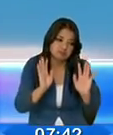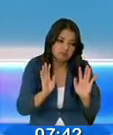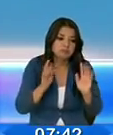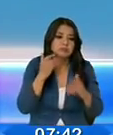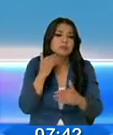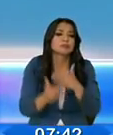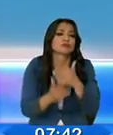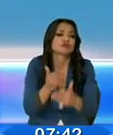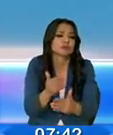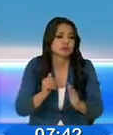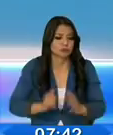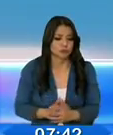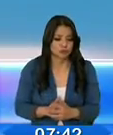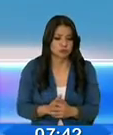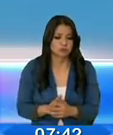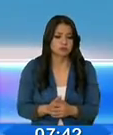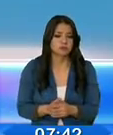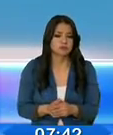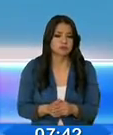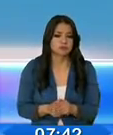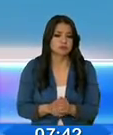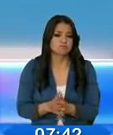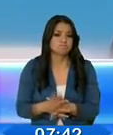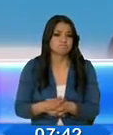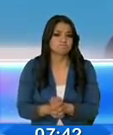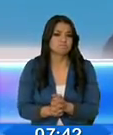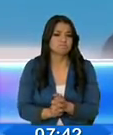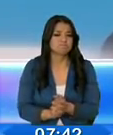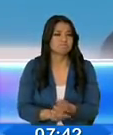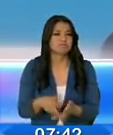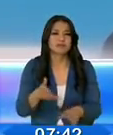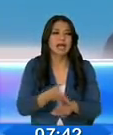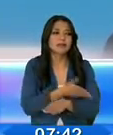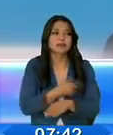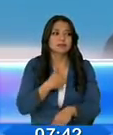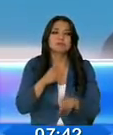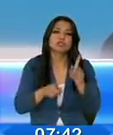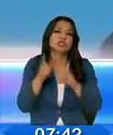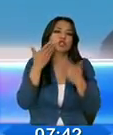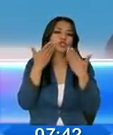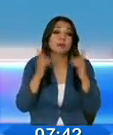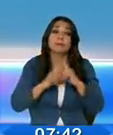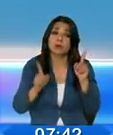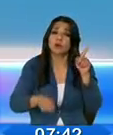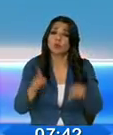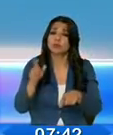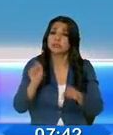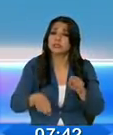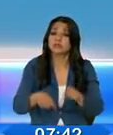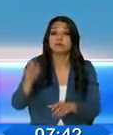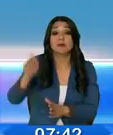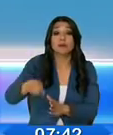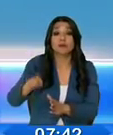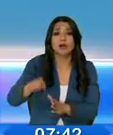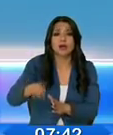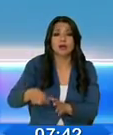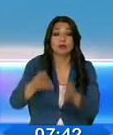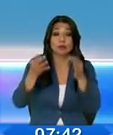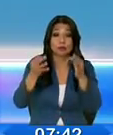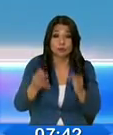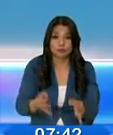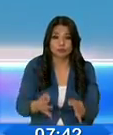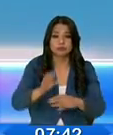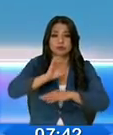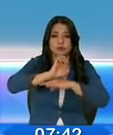procesos que no tienen tanta publicidad, pero se están llevando adelante. La Procuraduría, desde el momento en